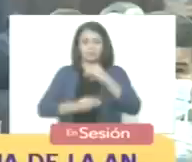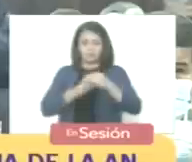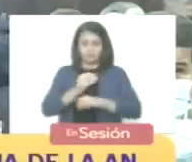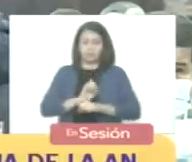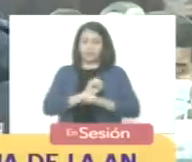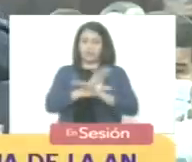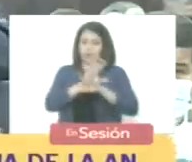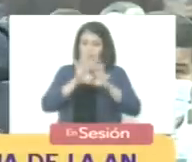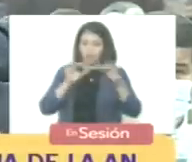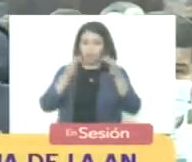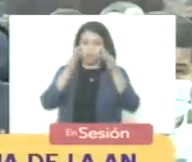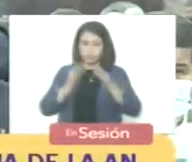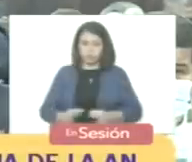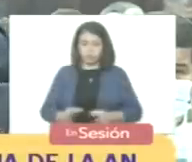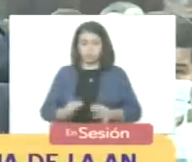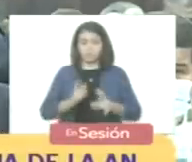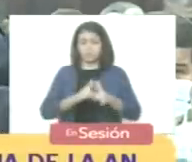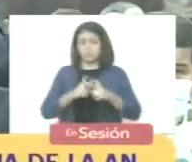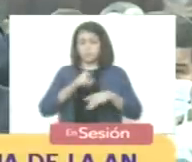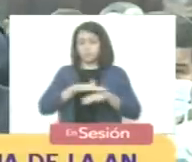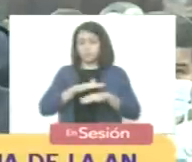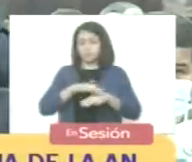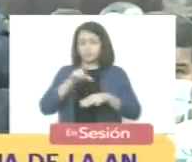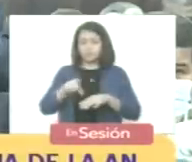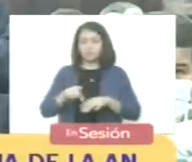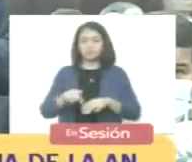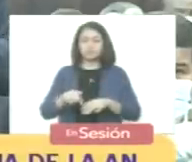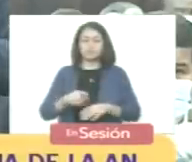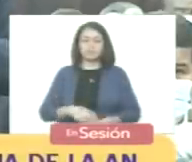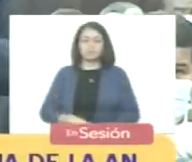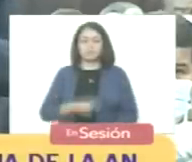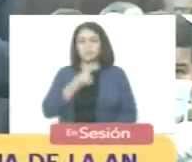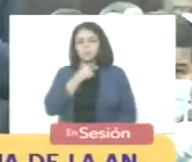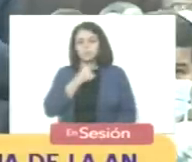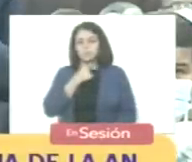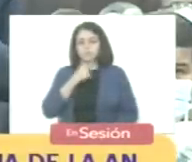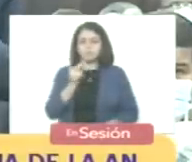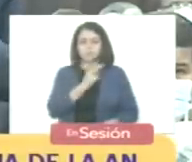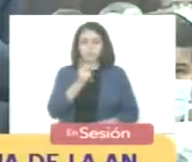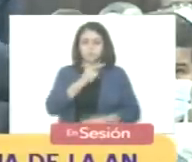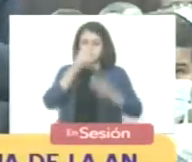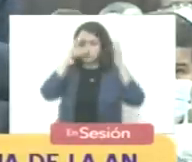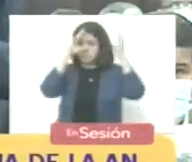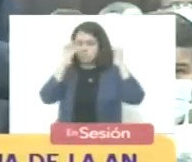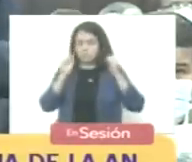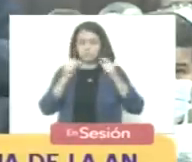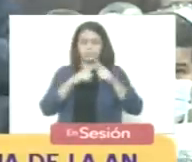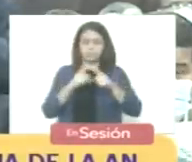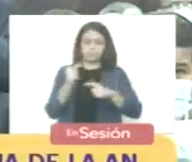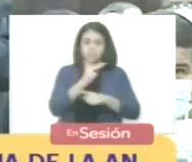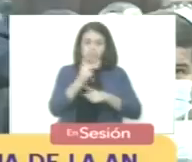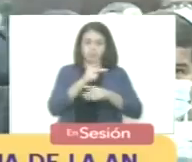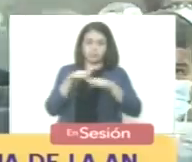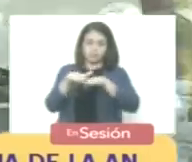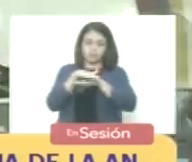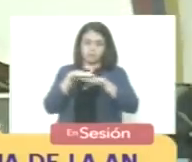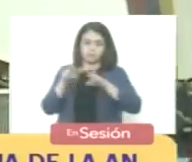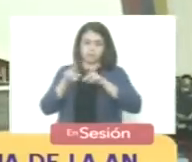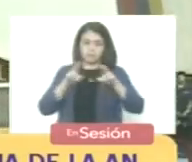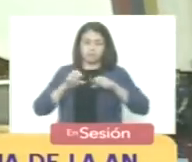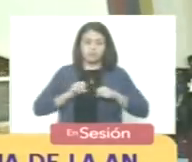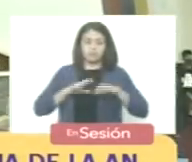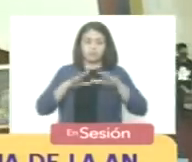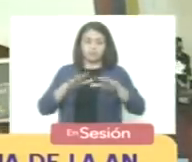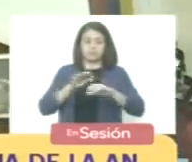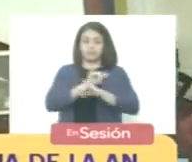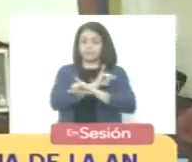cristalizar. Eso pasa, obviamente, por el beneplácito de ambos embajadores en ambas cancillerías. Es